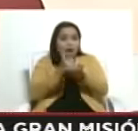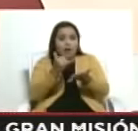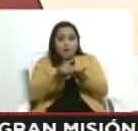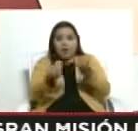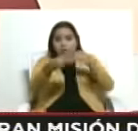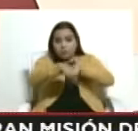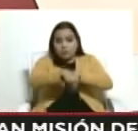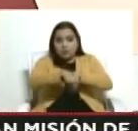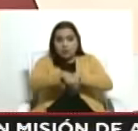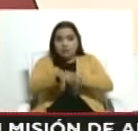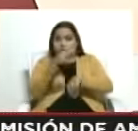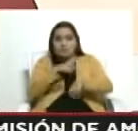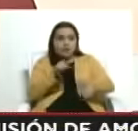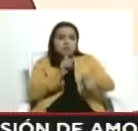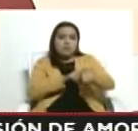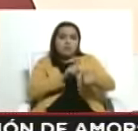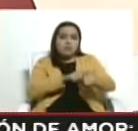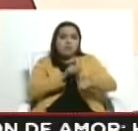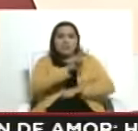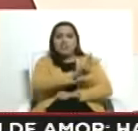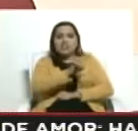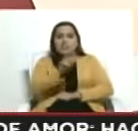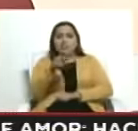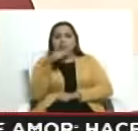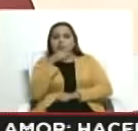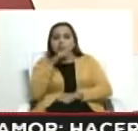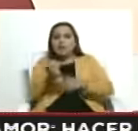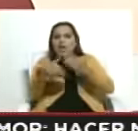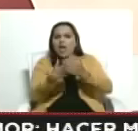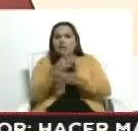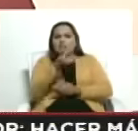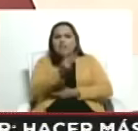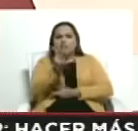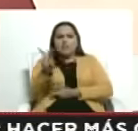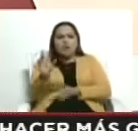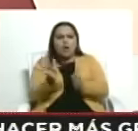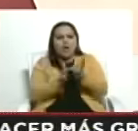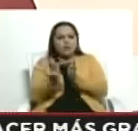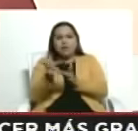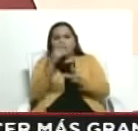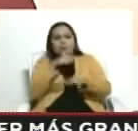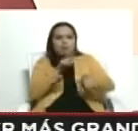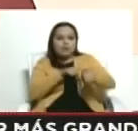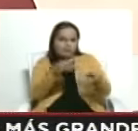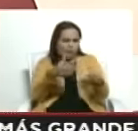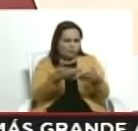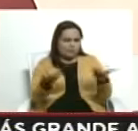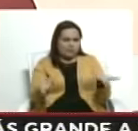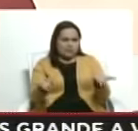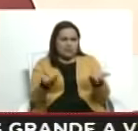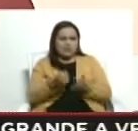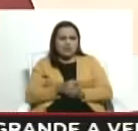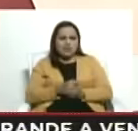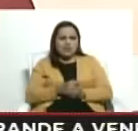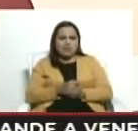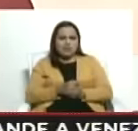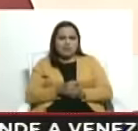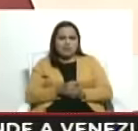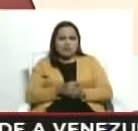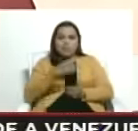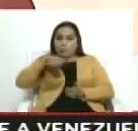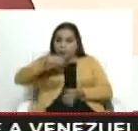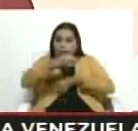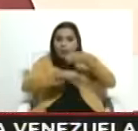algo. No tuvieron tiempo desde el 22 de octubre al 22 de abril para reunirse, para hablar de una candidatura